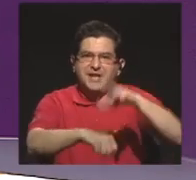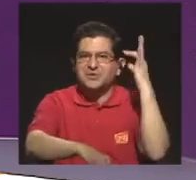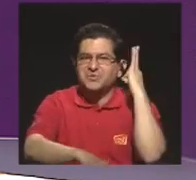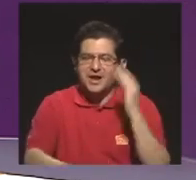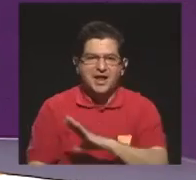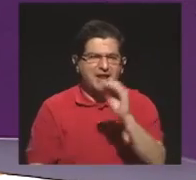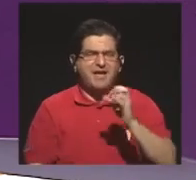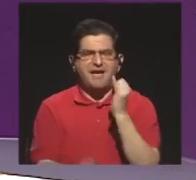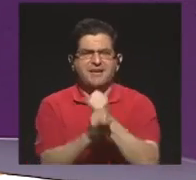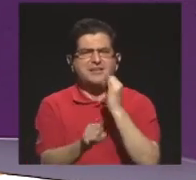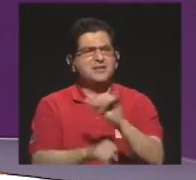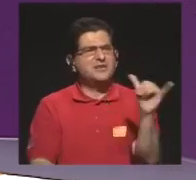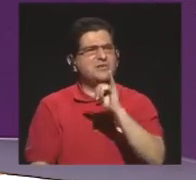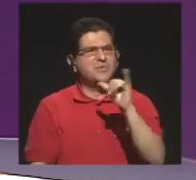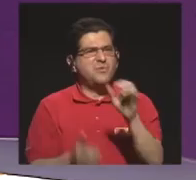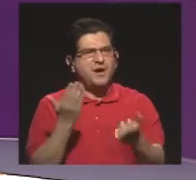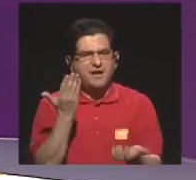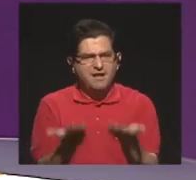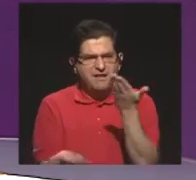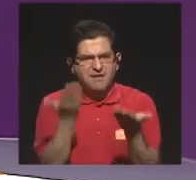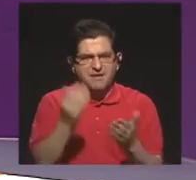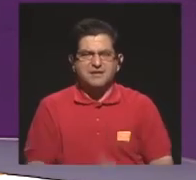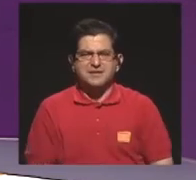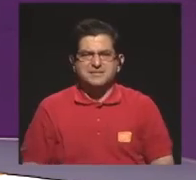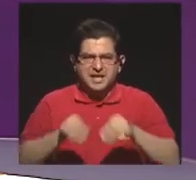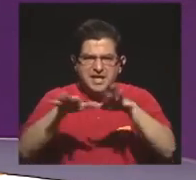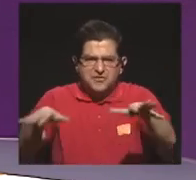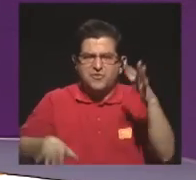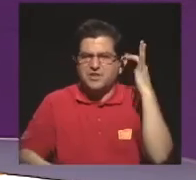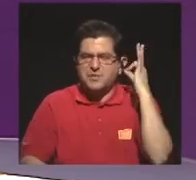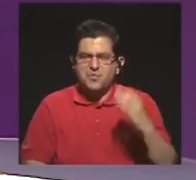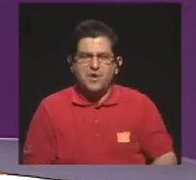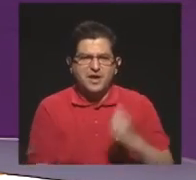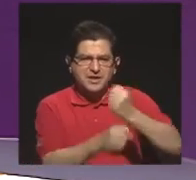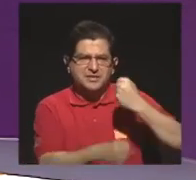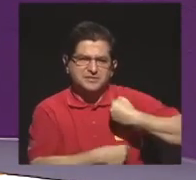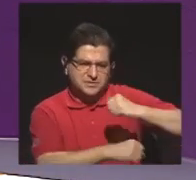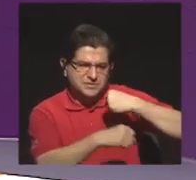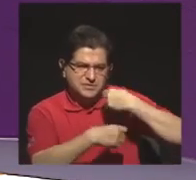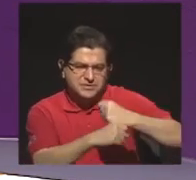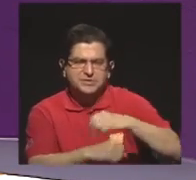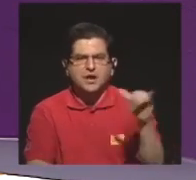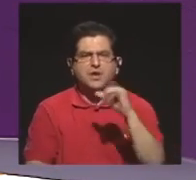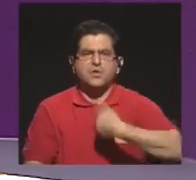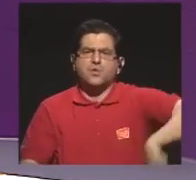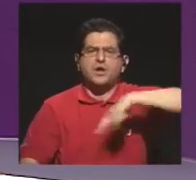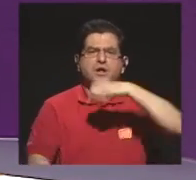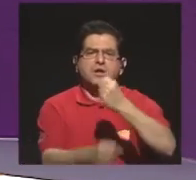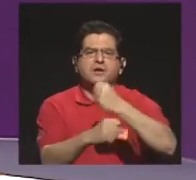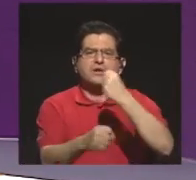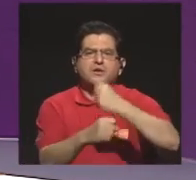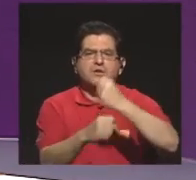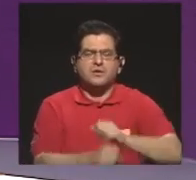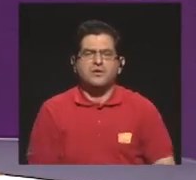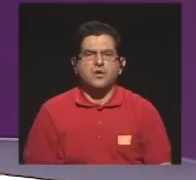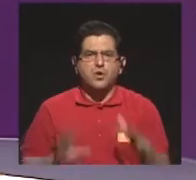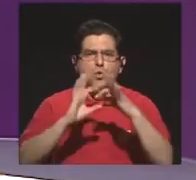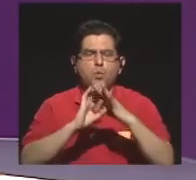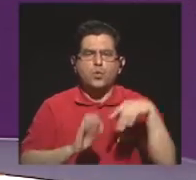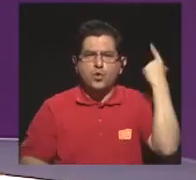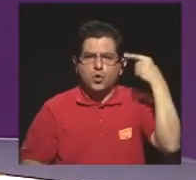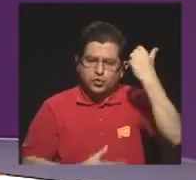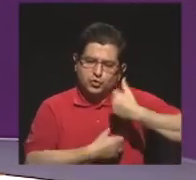con instituciones como la Red de Mujeres Municipalistas, hemos trabajado también junto con la Unión de